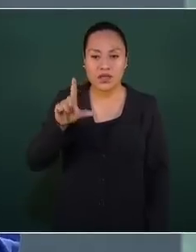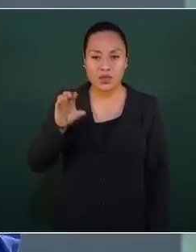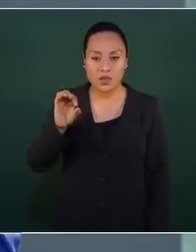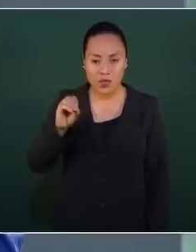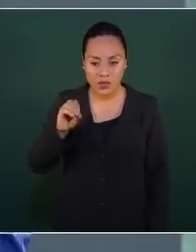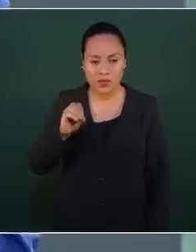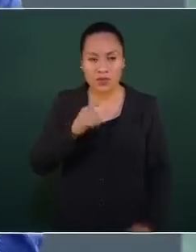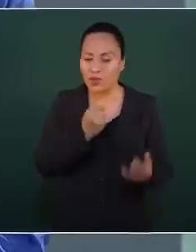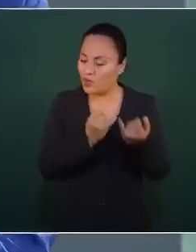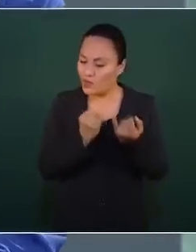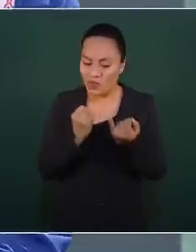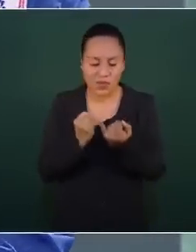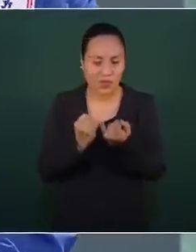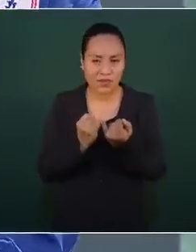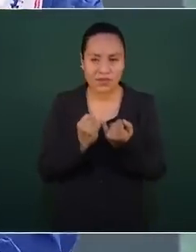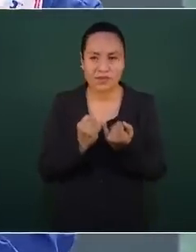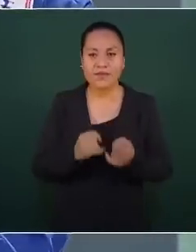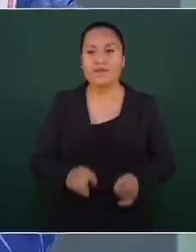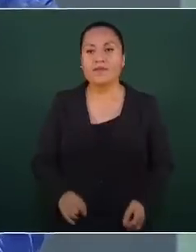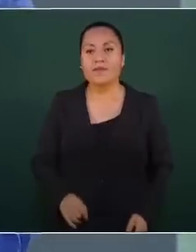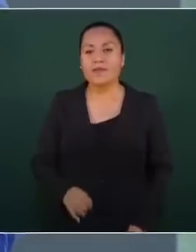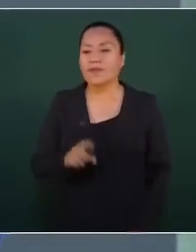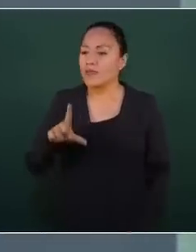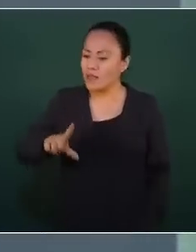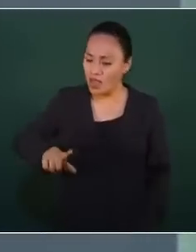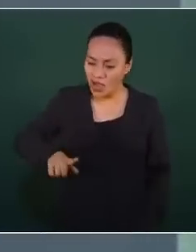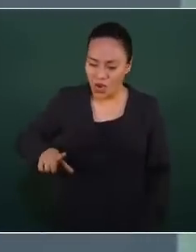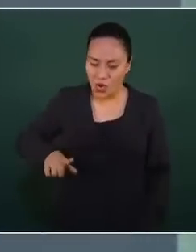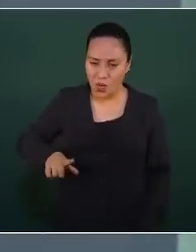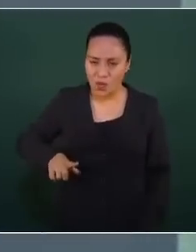y desde luego el gobernador